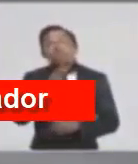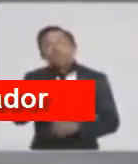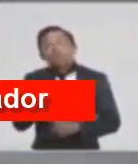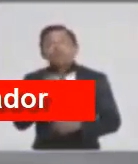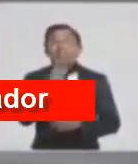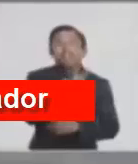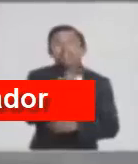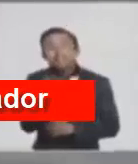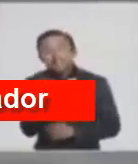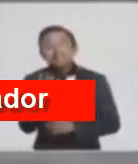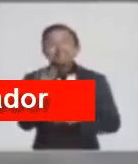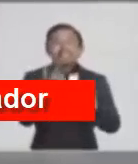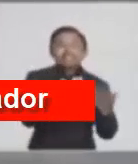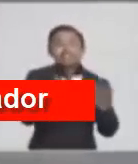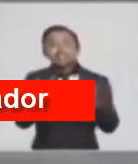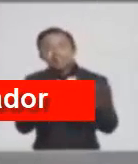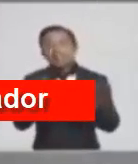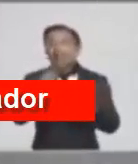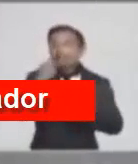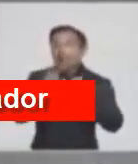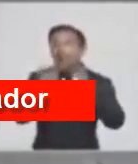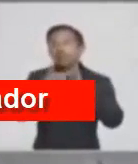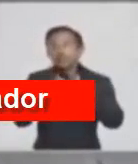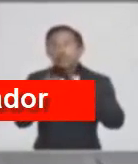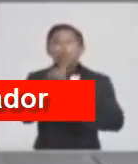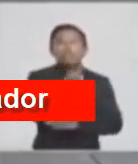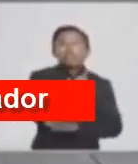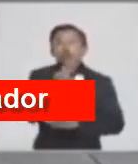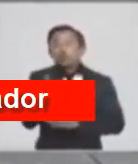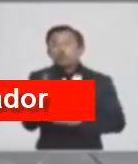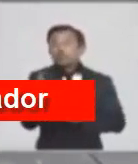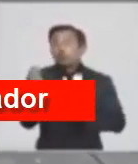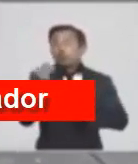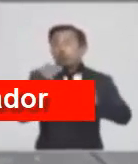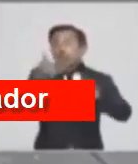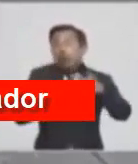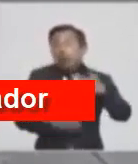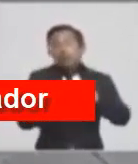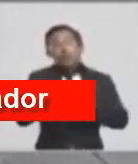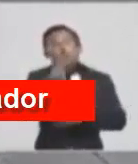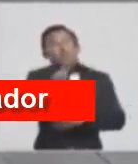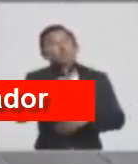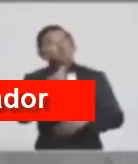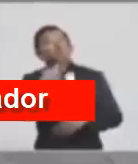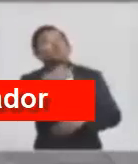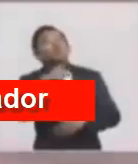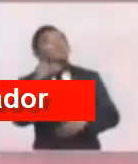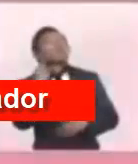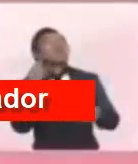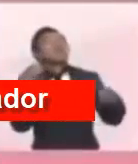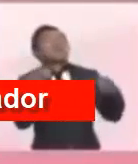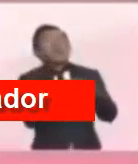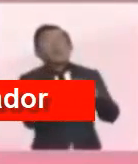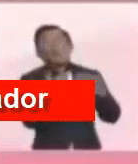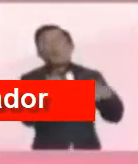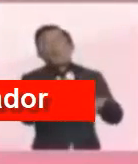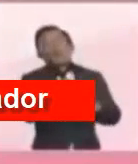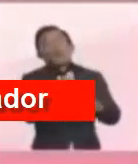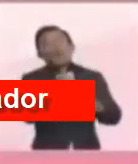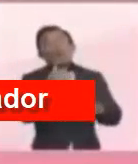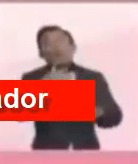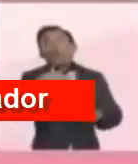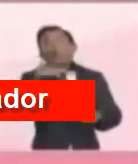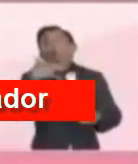no estamos hablando de soltar al Chapo, que a ese se le escapó a Vicente Fox. No estamos hablando de soltar a Caro Quintero, que ese lo